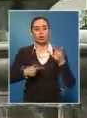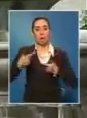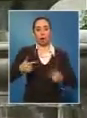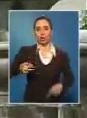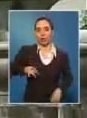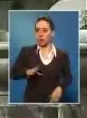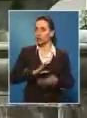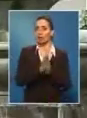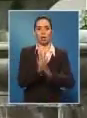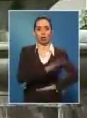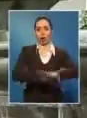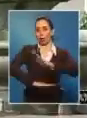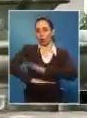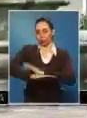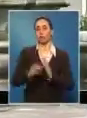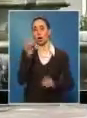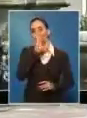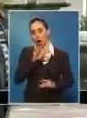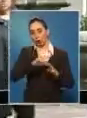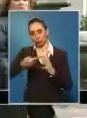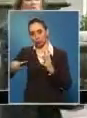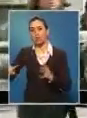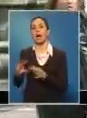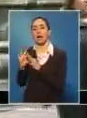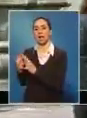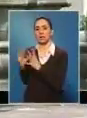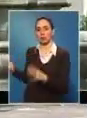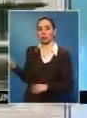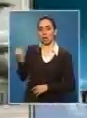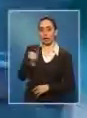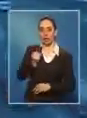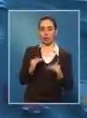política chilena de todos los colores. Muchas gracias, Álvaro Pachi, con todas las informaciones desde La Moneda.